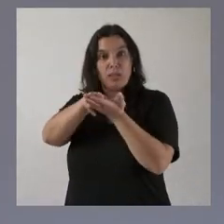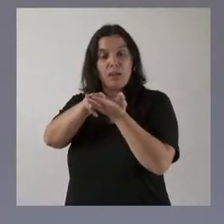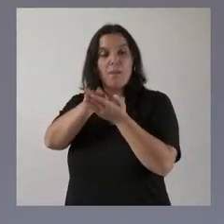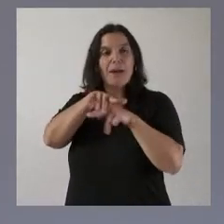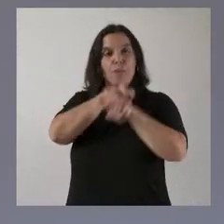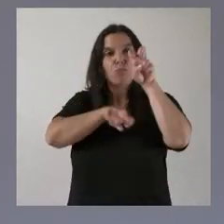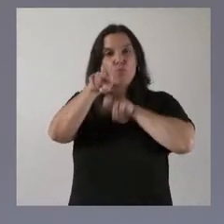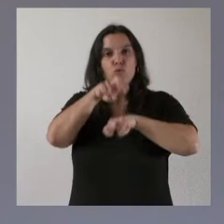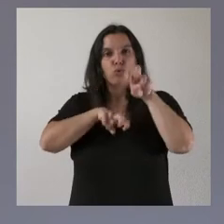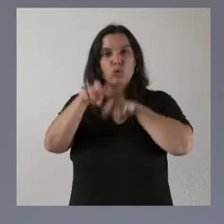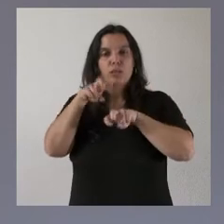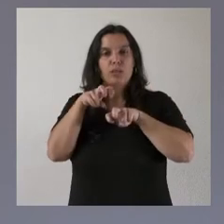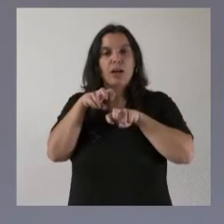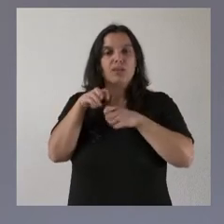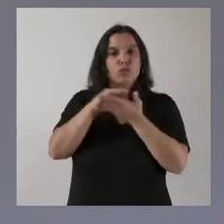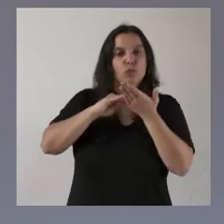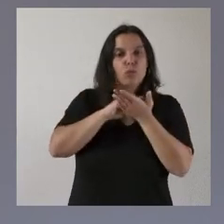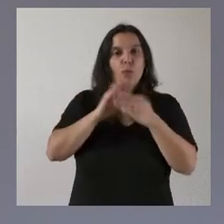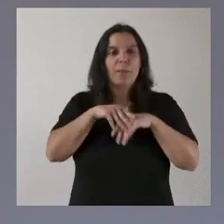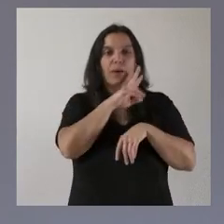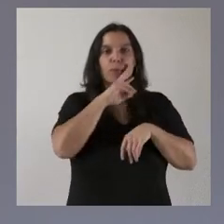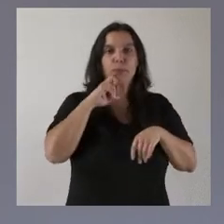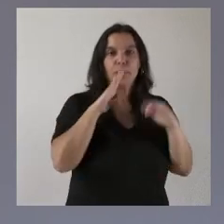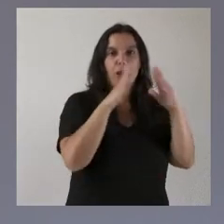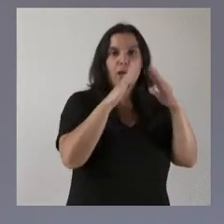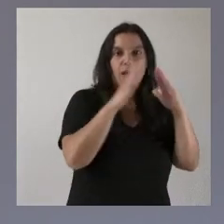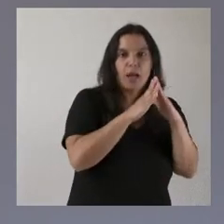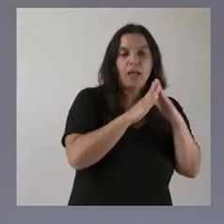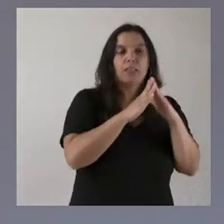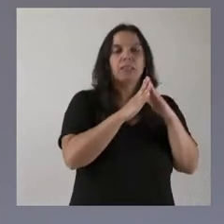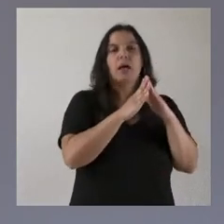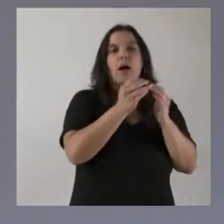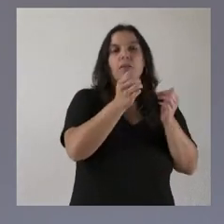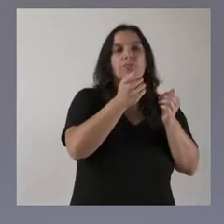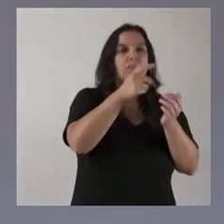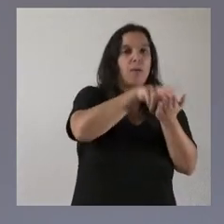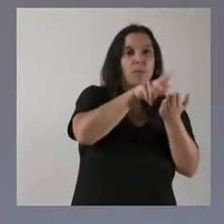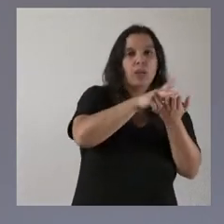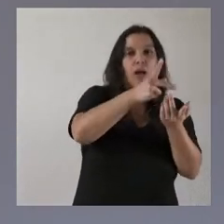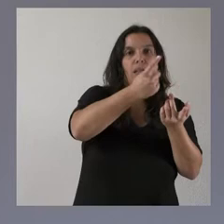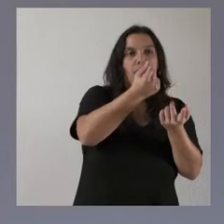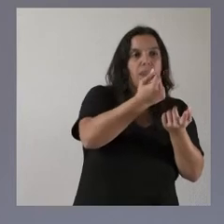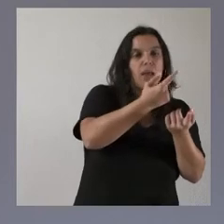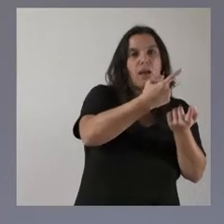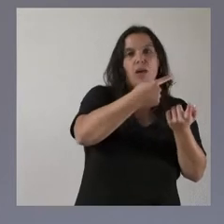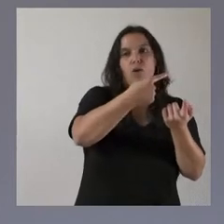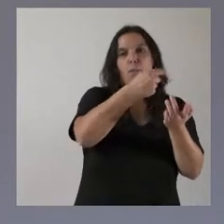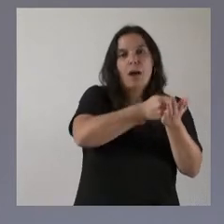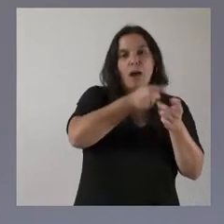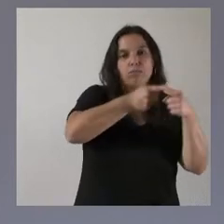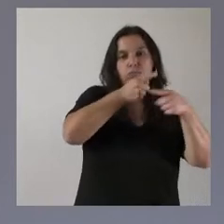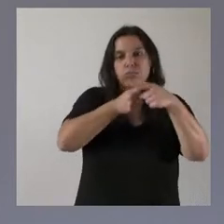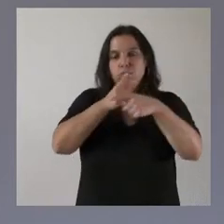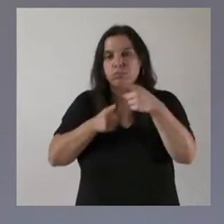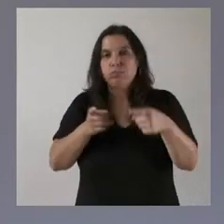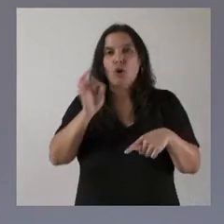de soluciones que posibiliten el mantenimiento de la vivienda el reintegro del préstamo o en todo caso llegar a la solución menos